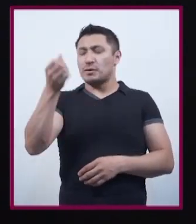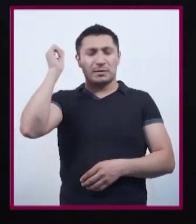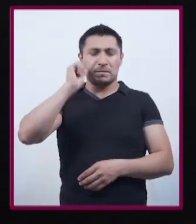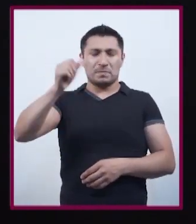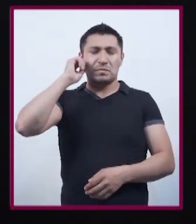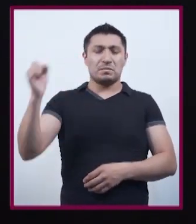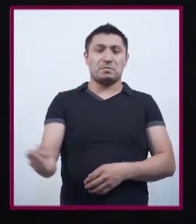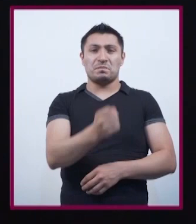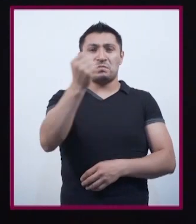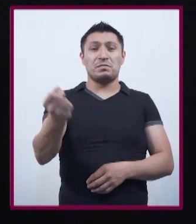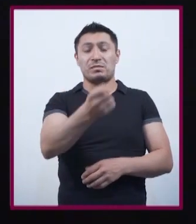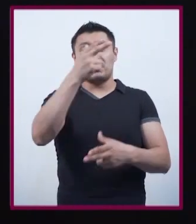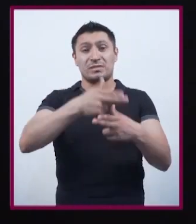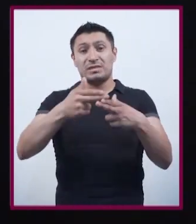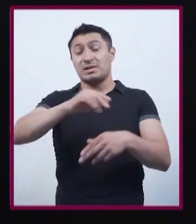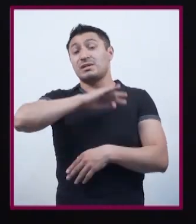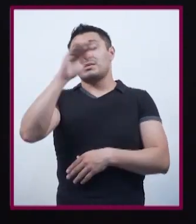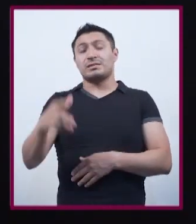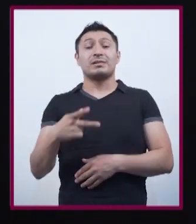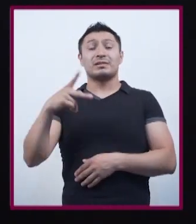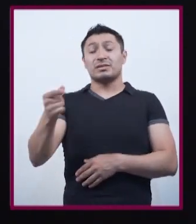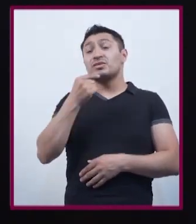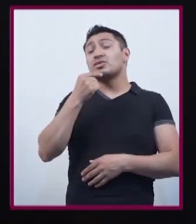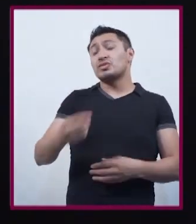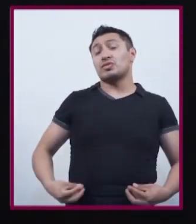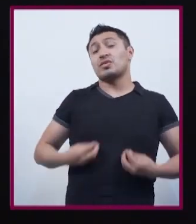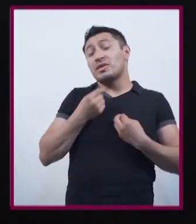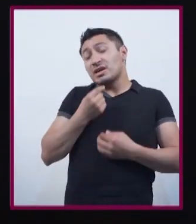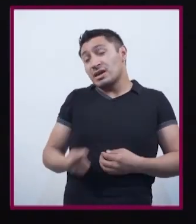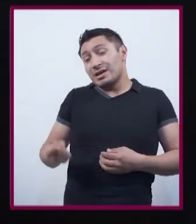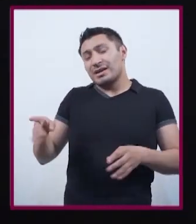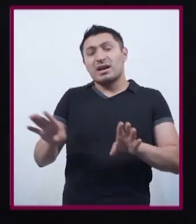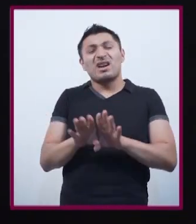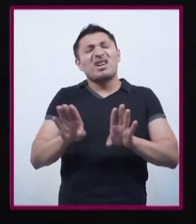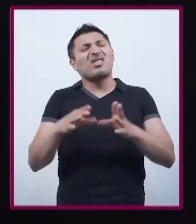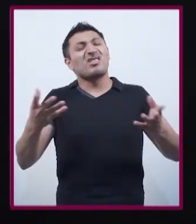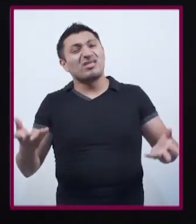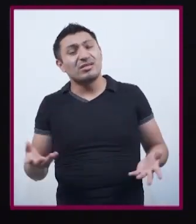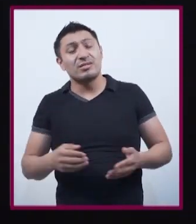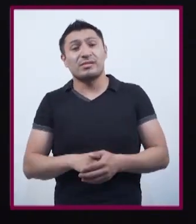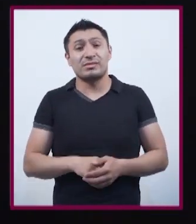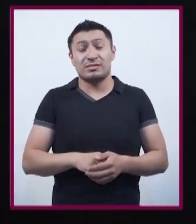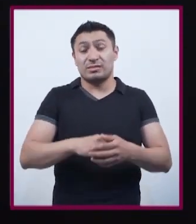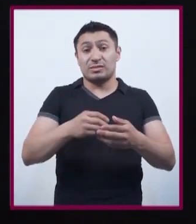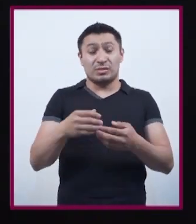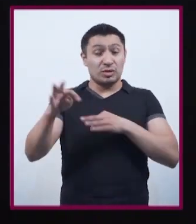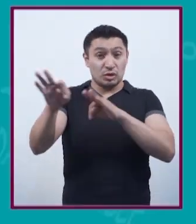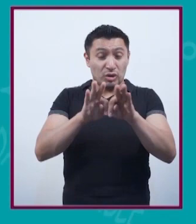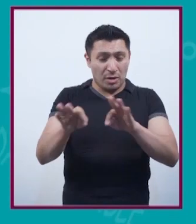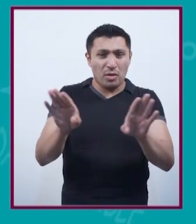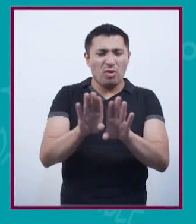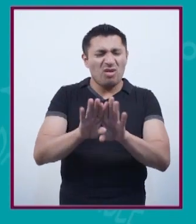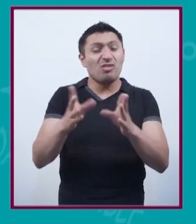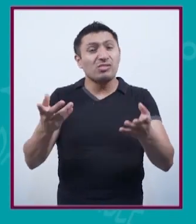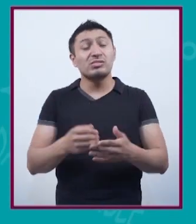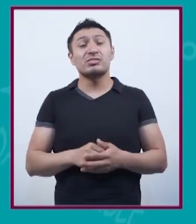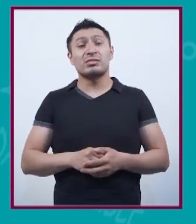favoritos, Gabriel de Anuncio y Frederic Mistral. Dicho nombre lo usó el resto de su vida.